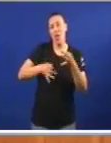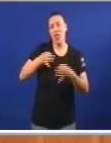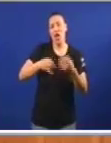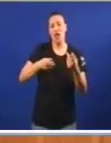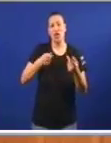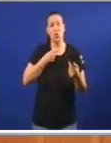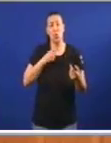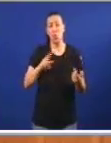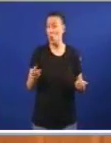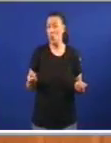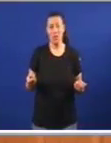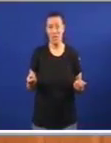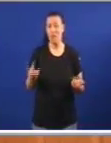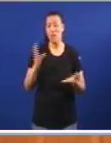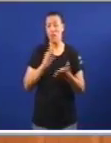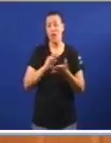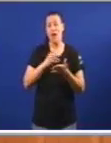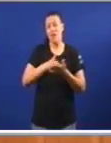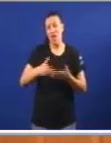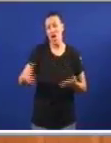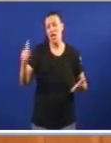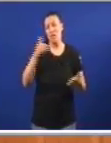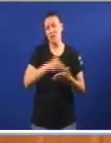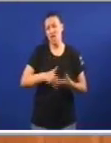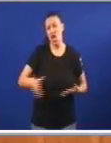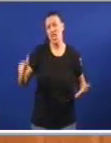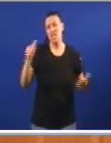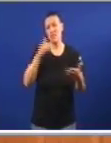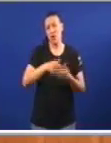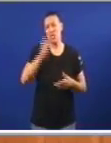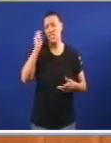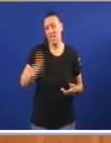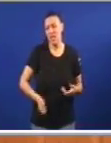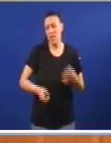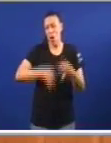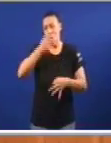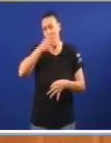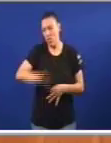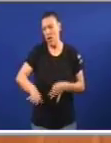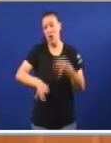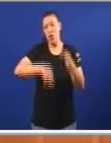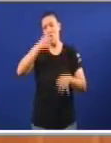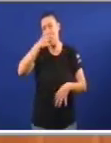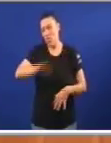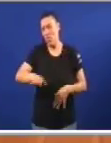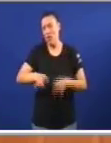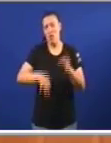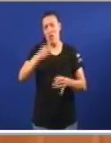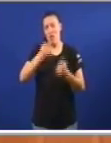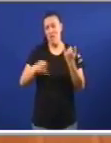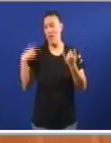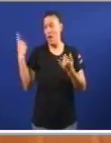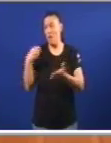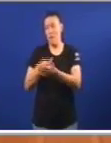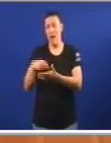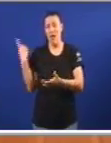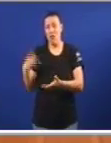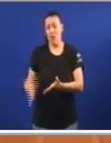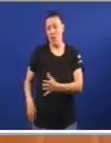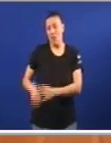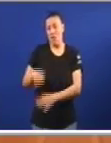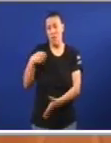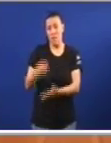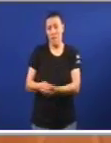aos galegos e galegas moitos milleiros de euros por todas as sentenzas que perde por mala xestión a Consellería de